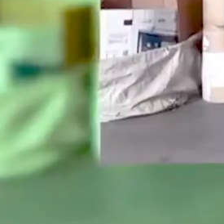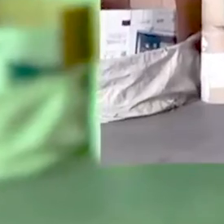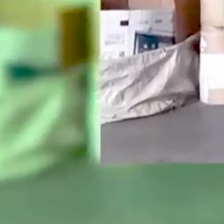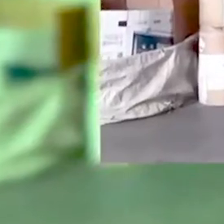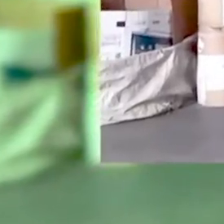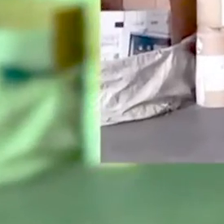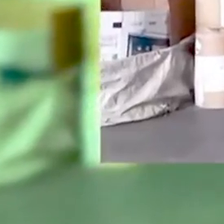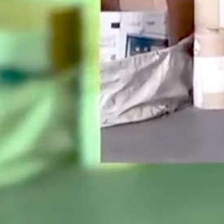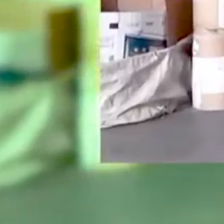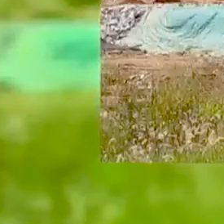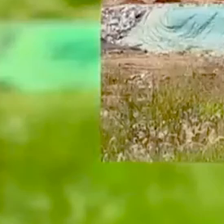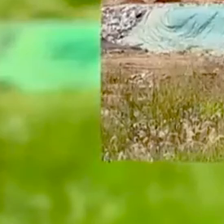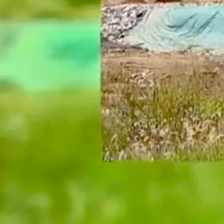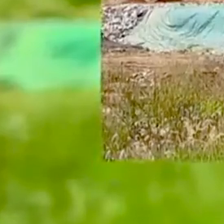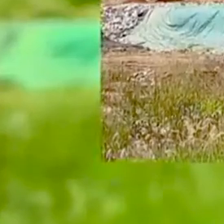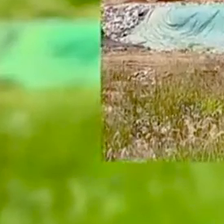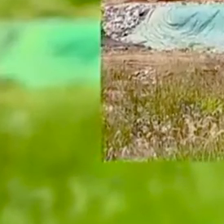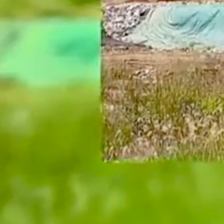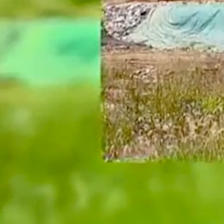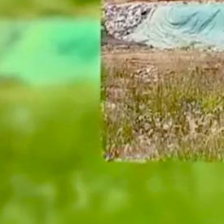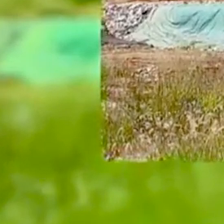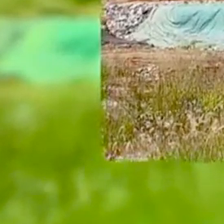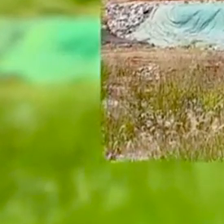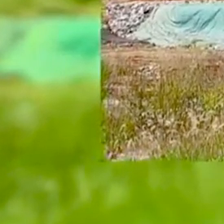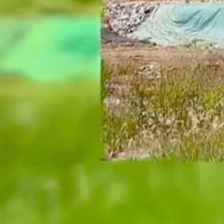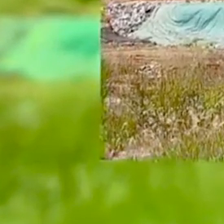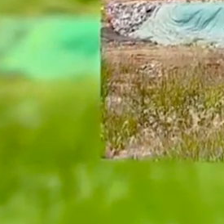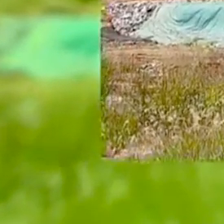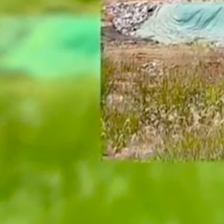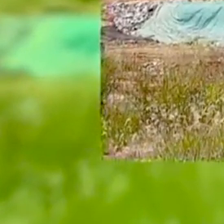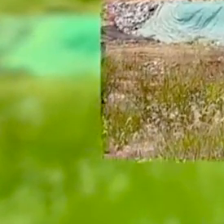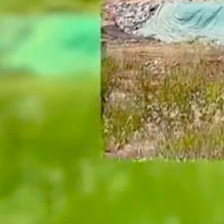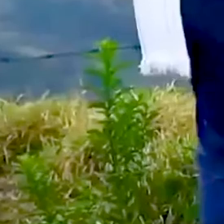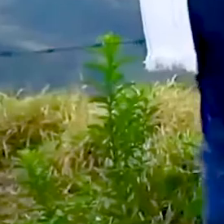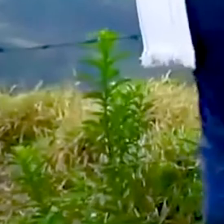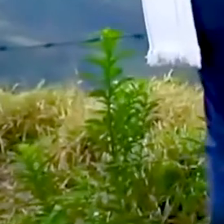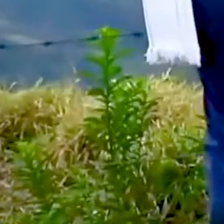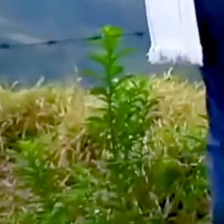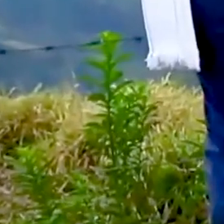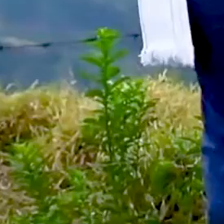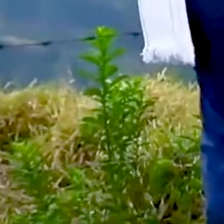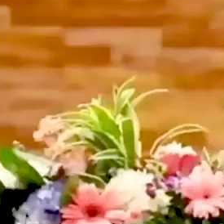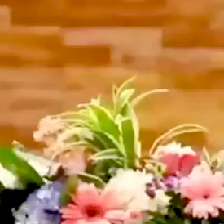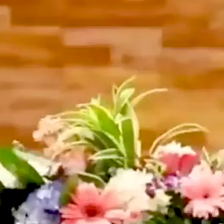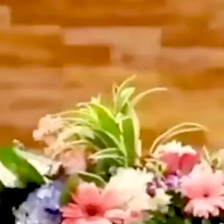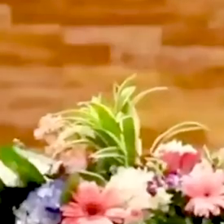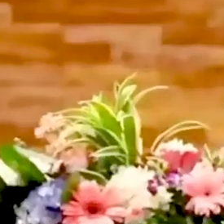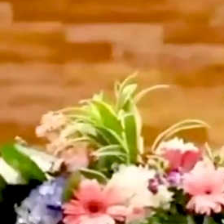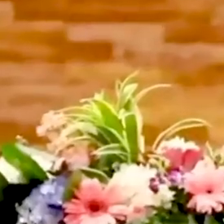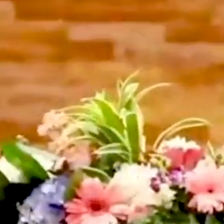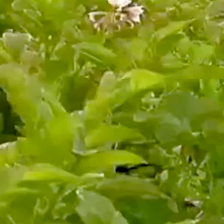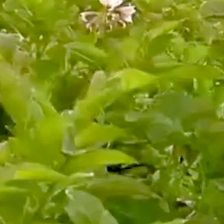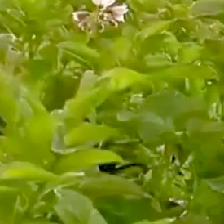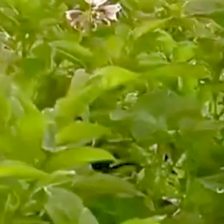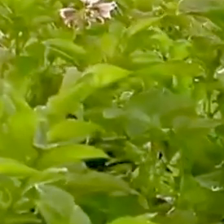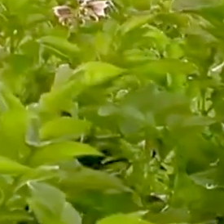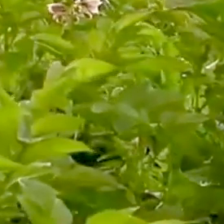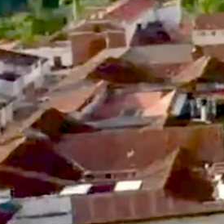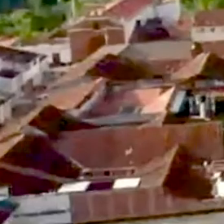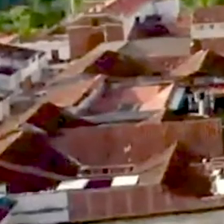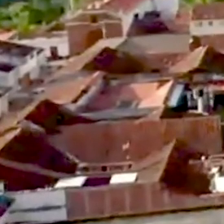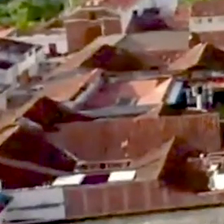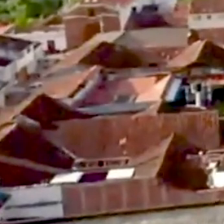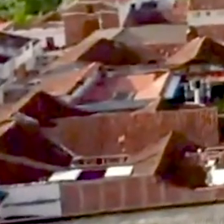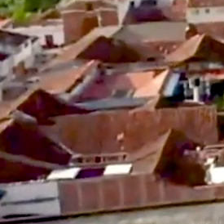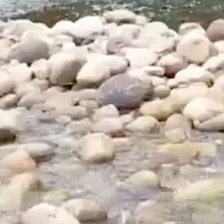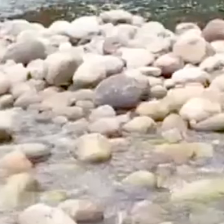e irregularidades frente a la eficiente prestación del servicio público de aseo. Para esta administración, la responsabilidad con el medio